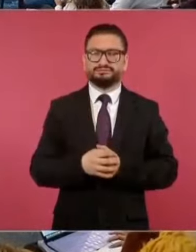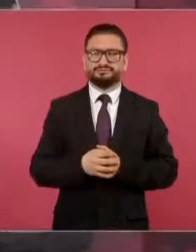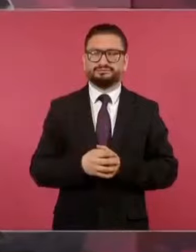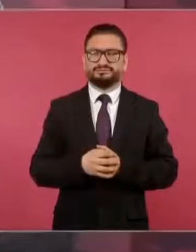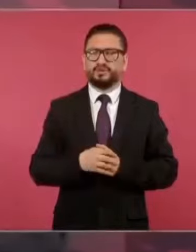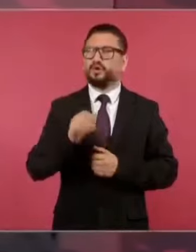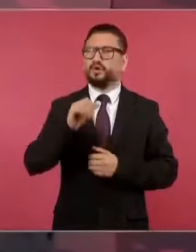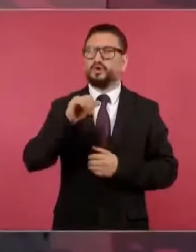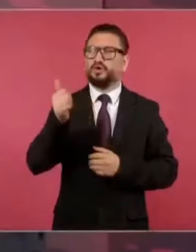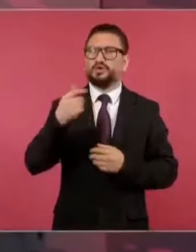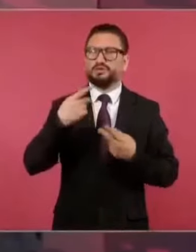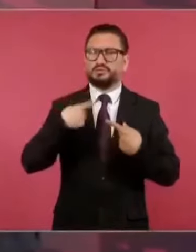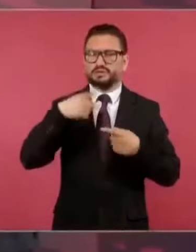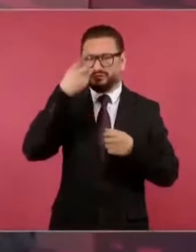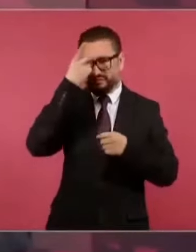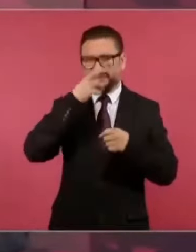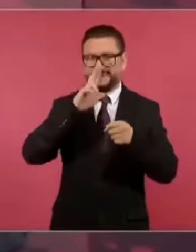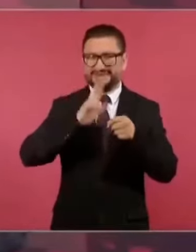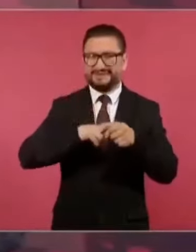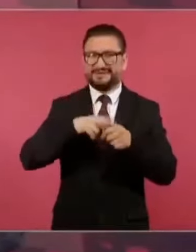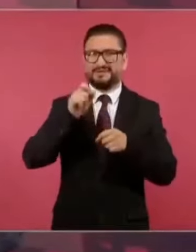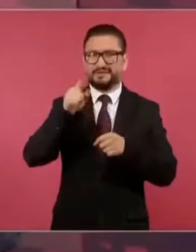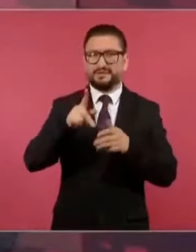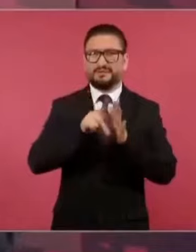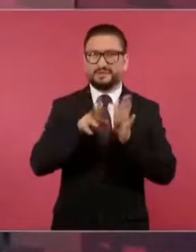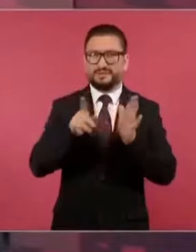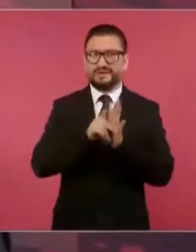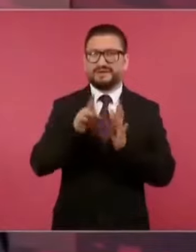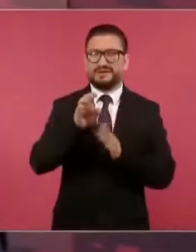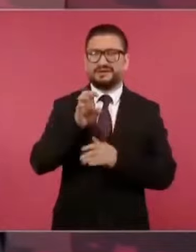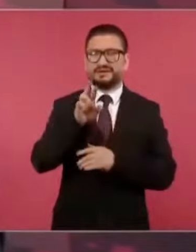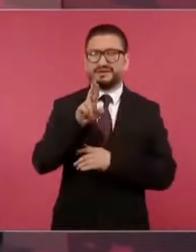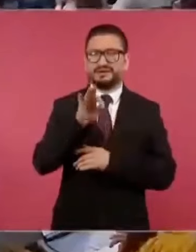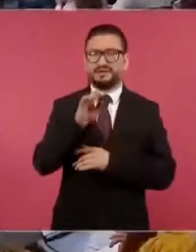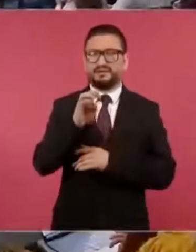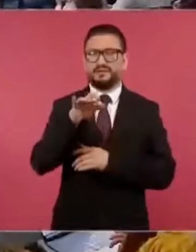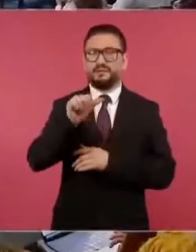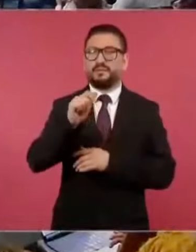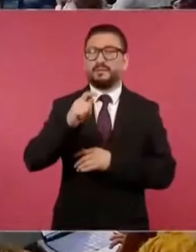el que fue director del Reforma, pero al inicio,